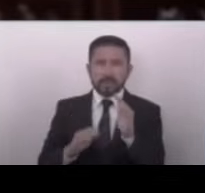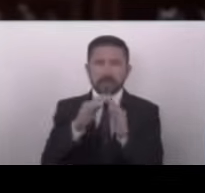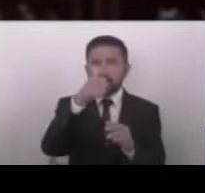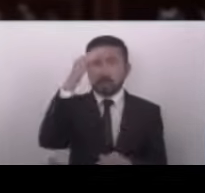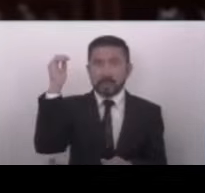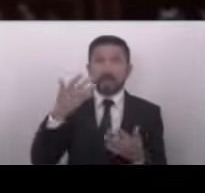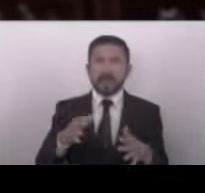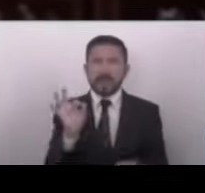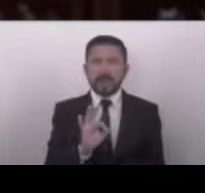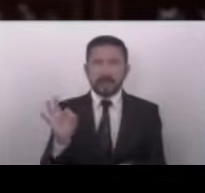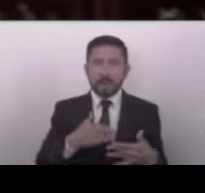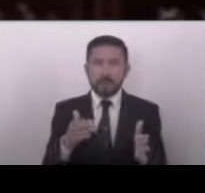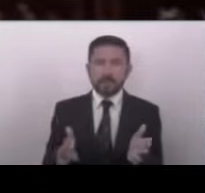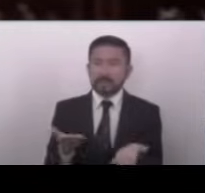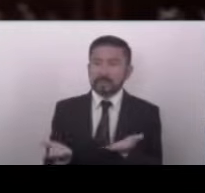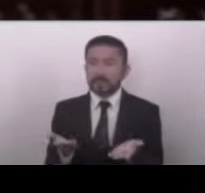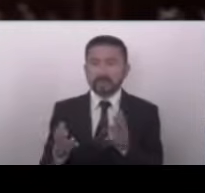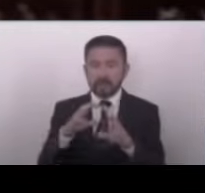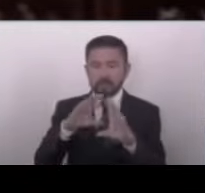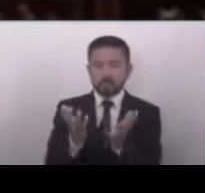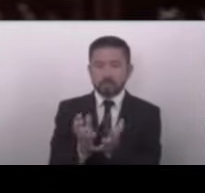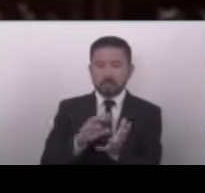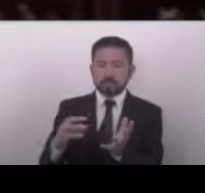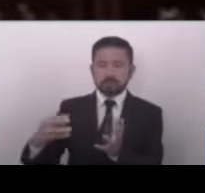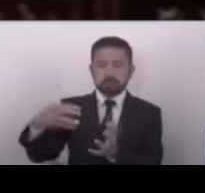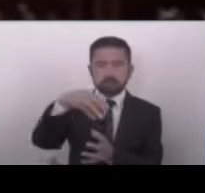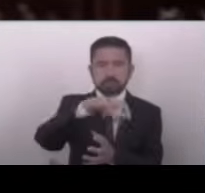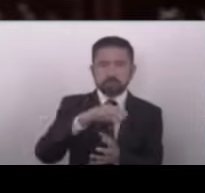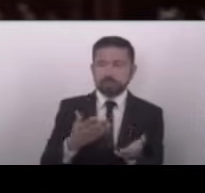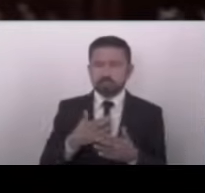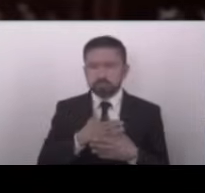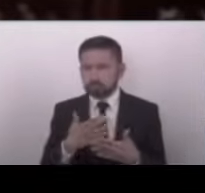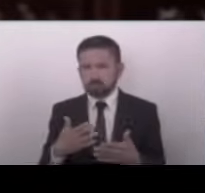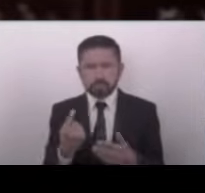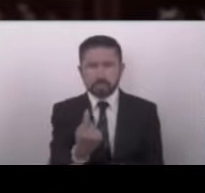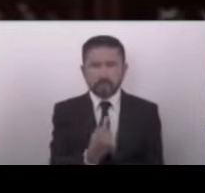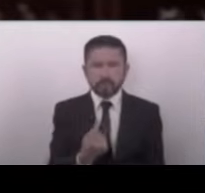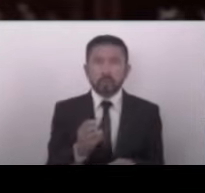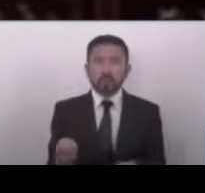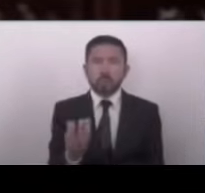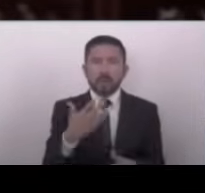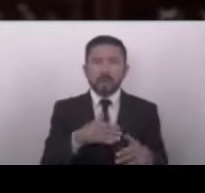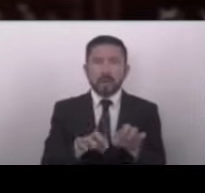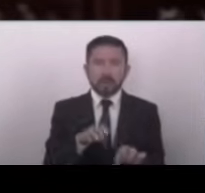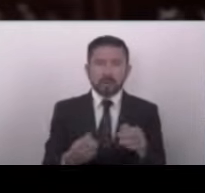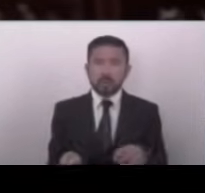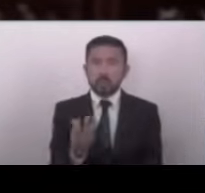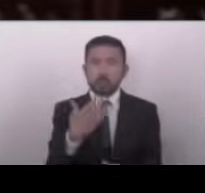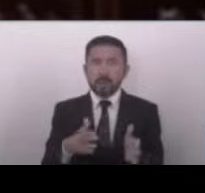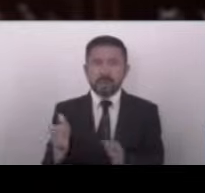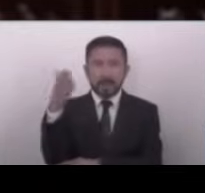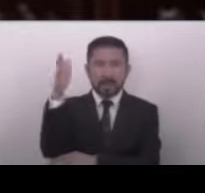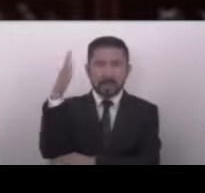consulares los servicios de carácter humanitario porque se necesitan a veces se ha abierto nuevos consulados nuevas embajadas se ha